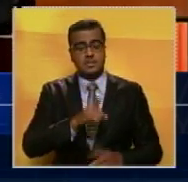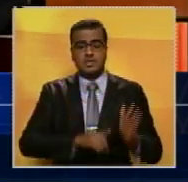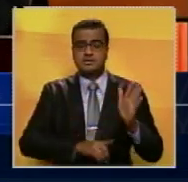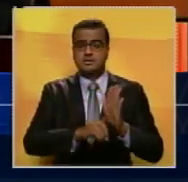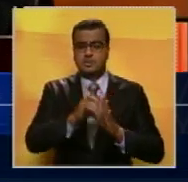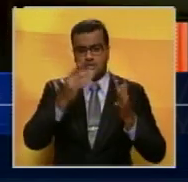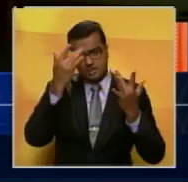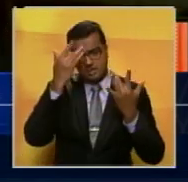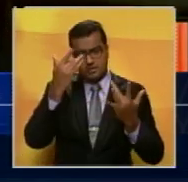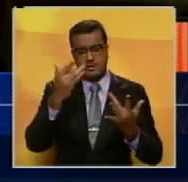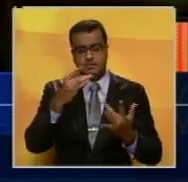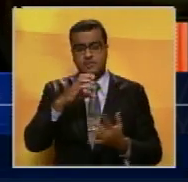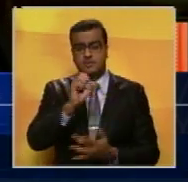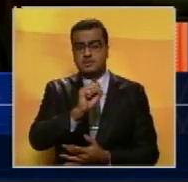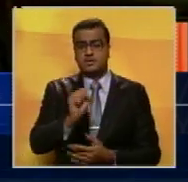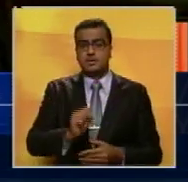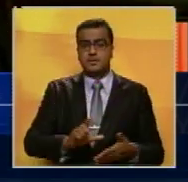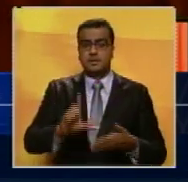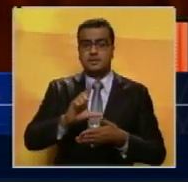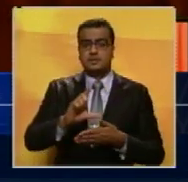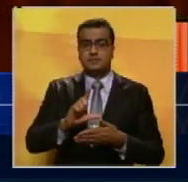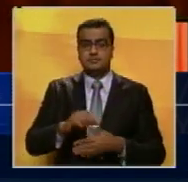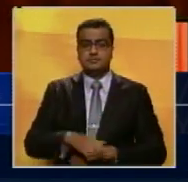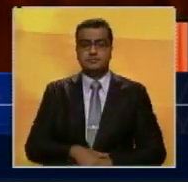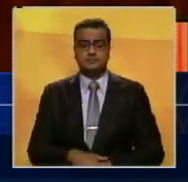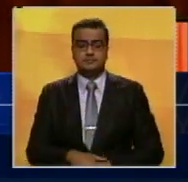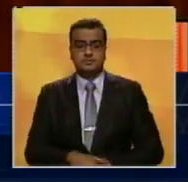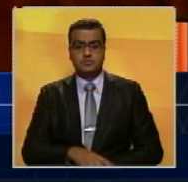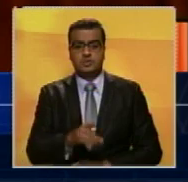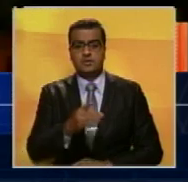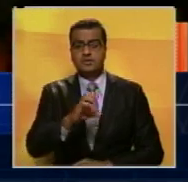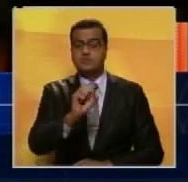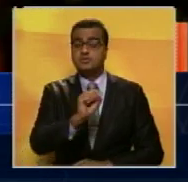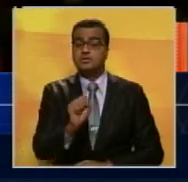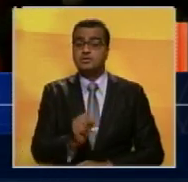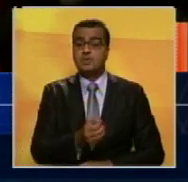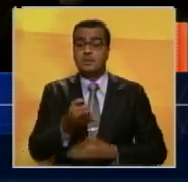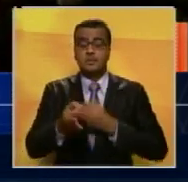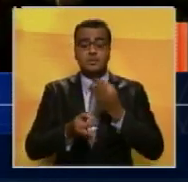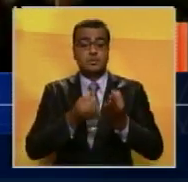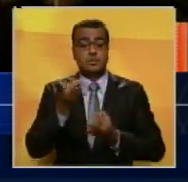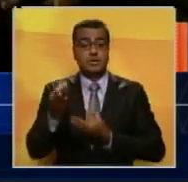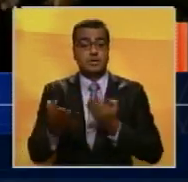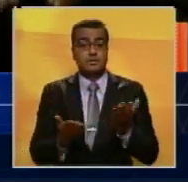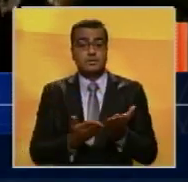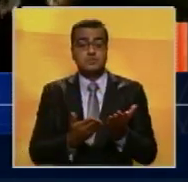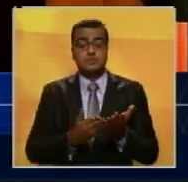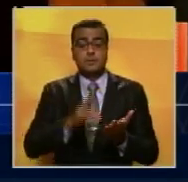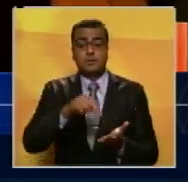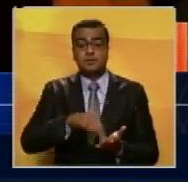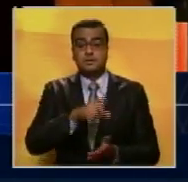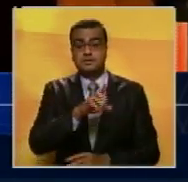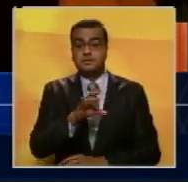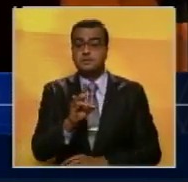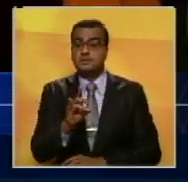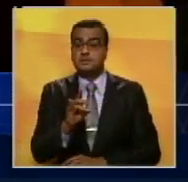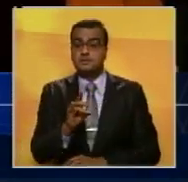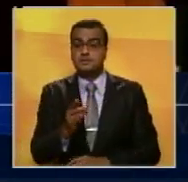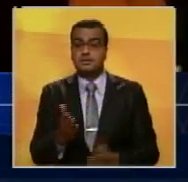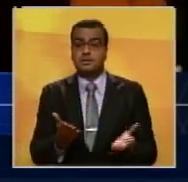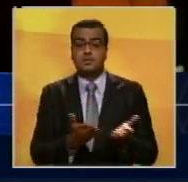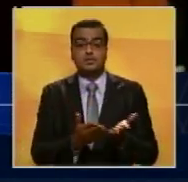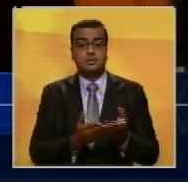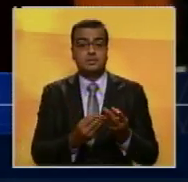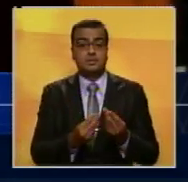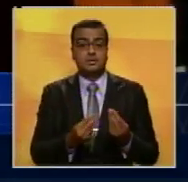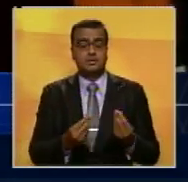desarrollo estratégico de Cisneros y de América Latina. Gustavo Cisneros expuso a los estudiantes de la generación 2017 de los colegios de